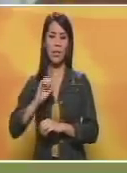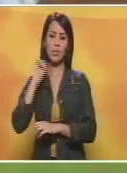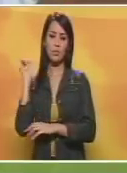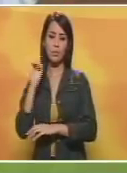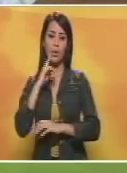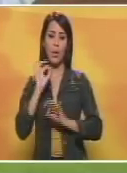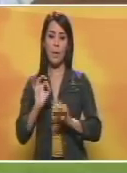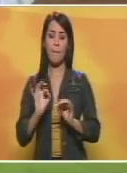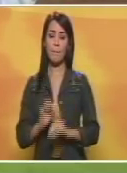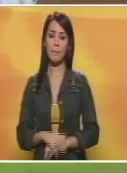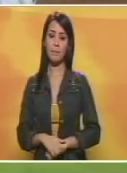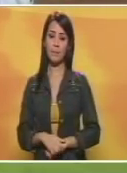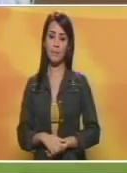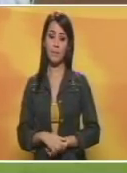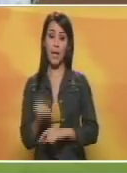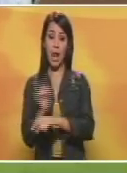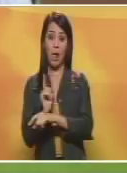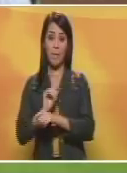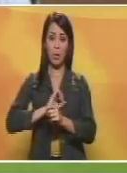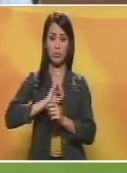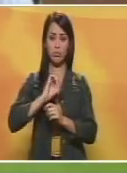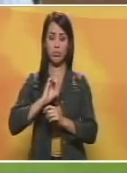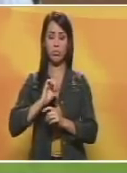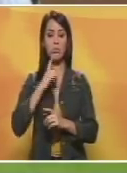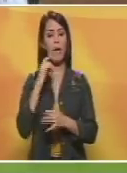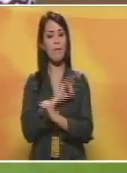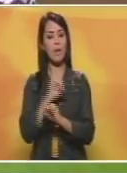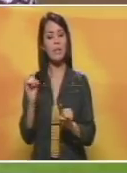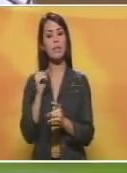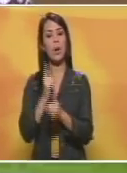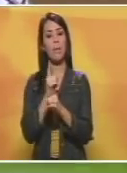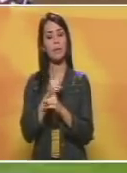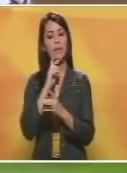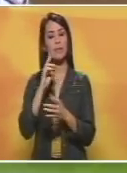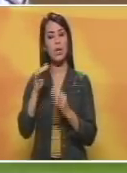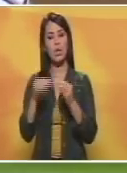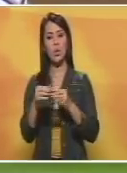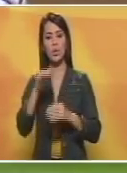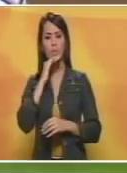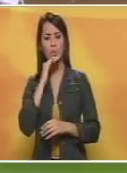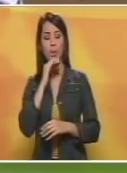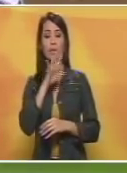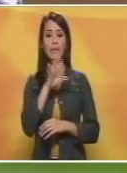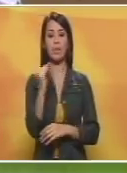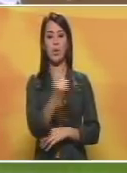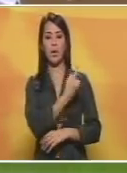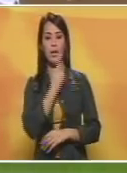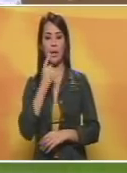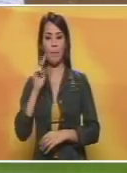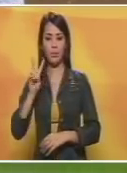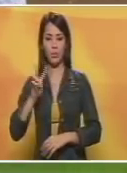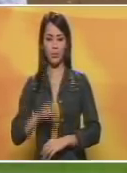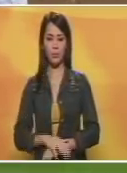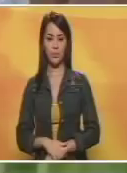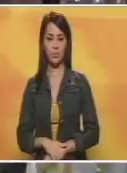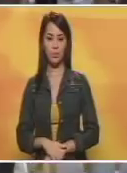que llegaba a esa velocidad al finalizar el compromiso los bravos completaron la barrida ser cinco carreras